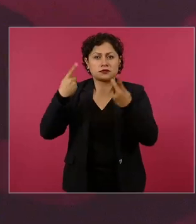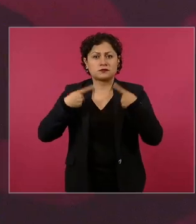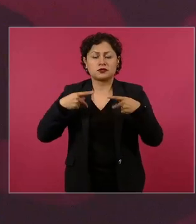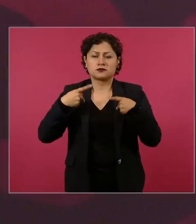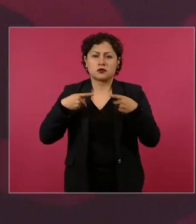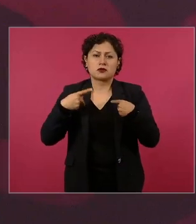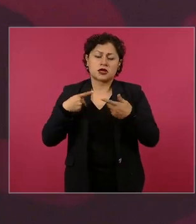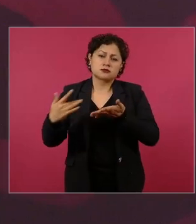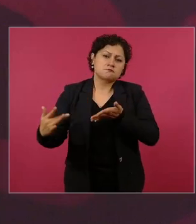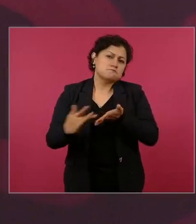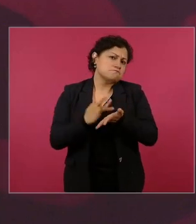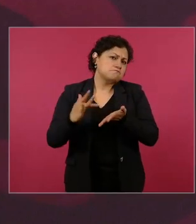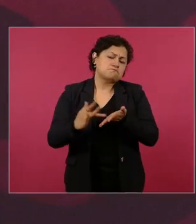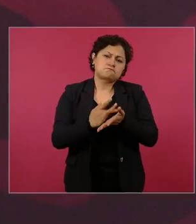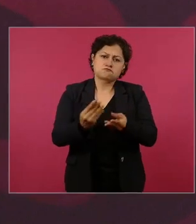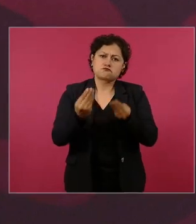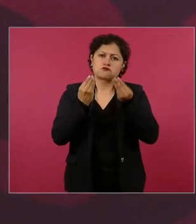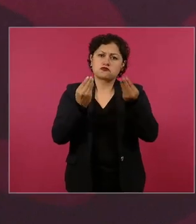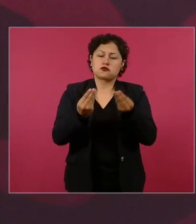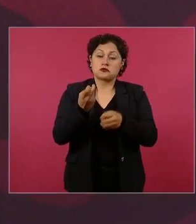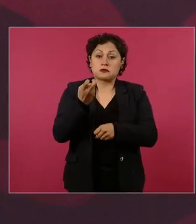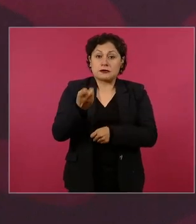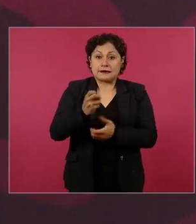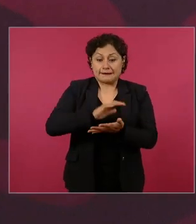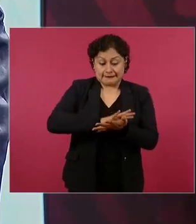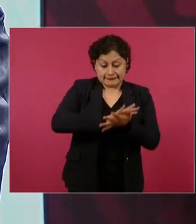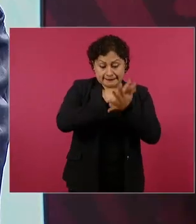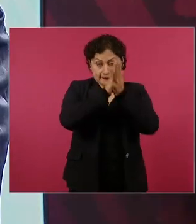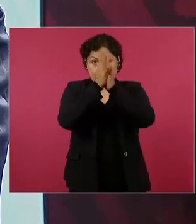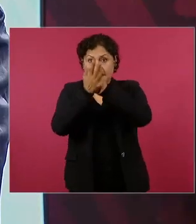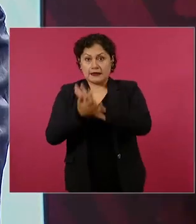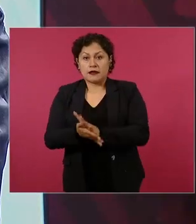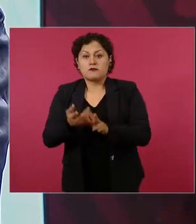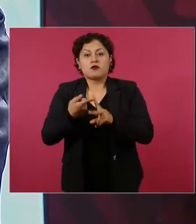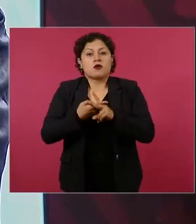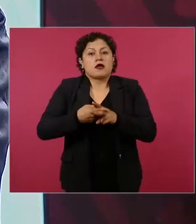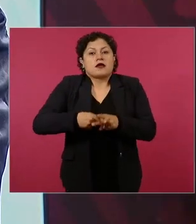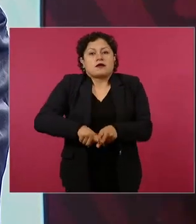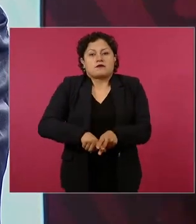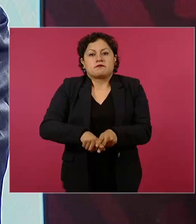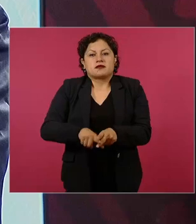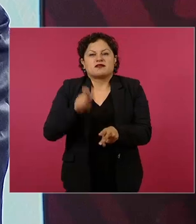se hizo desde abajo y entre todas y todos.